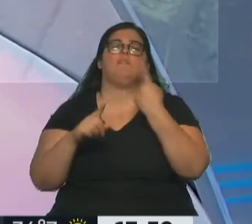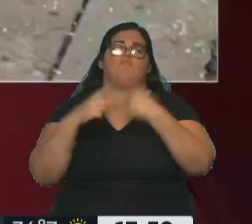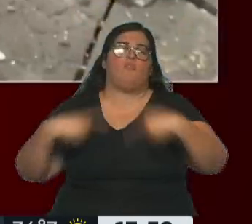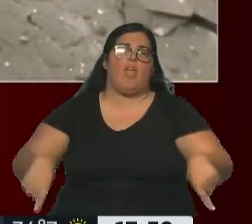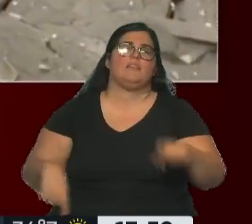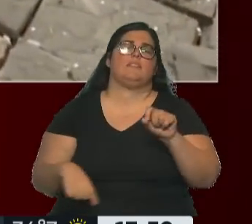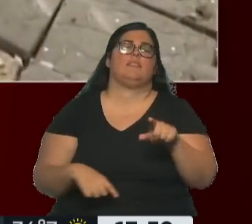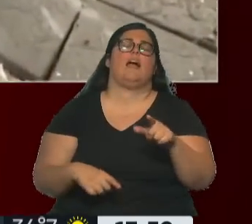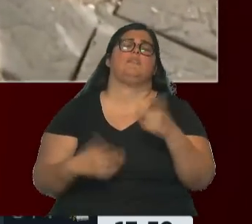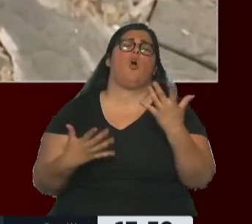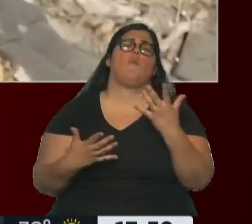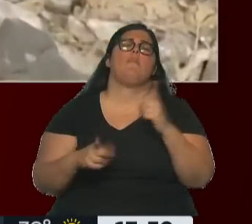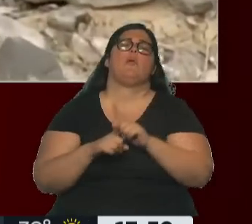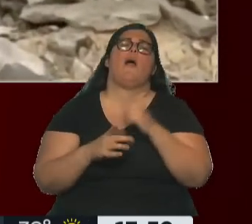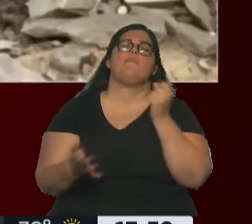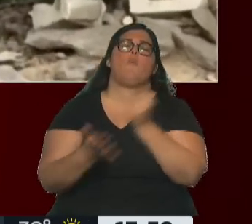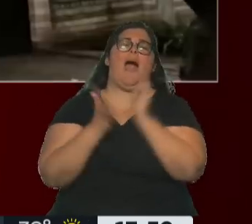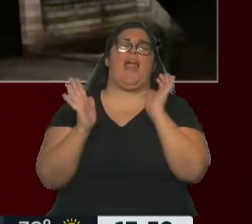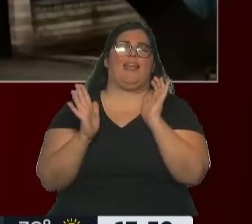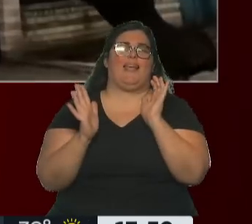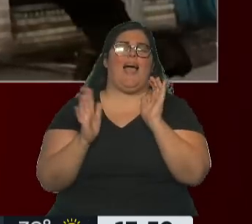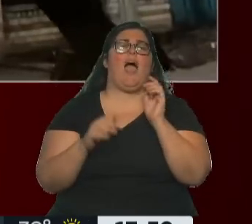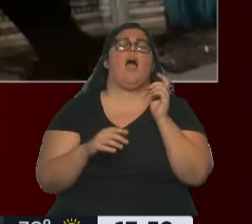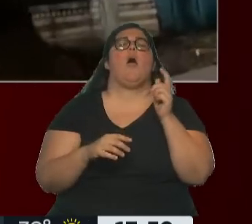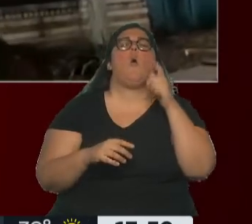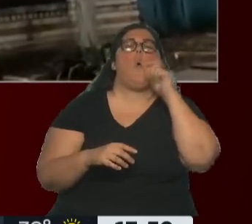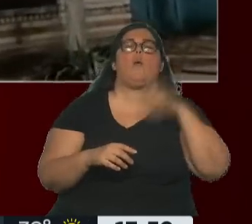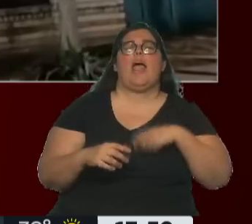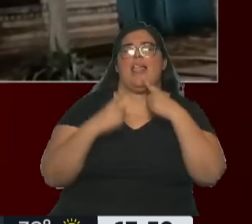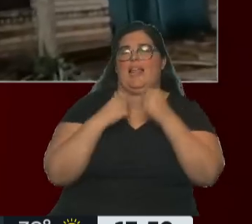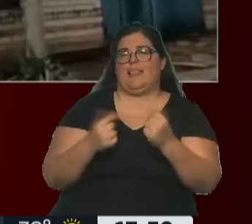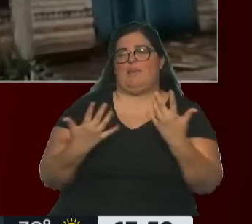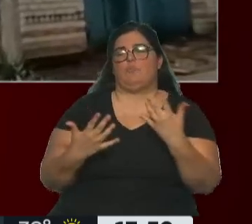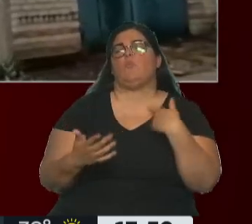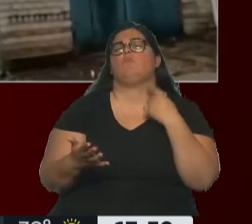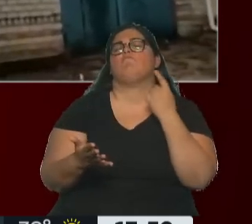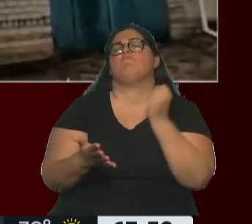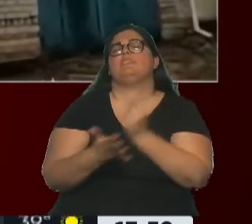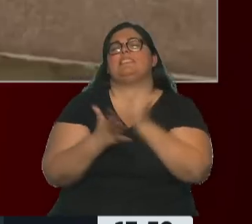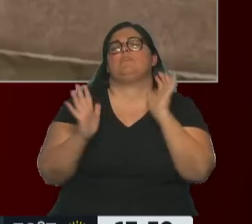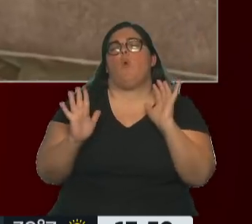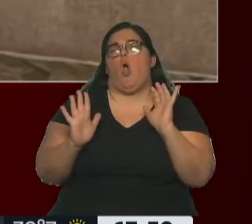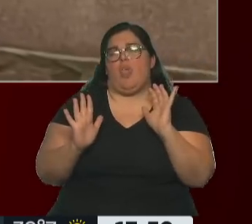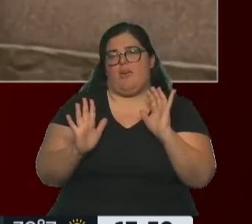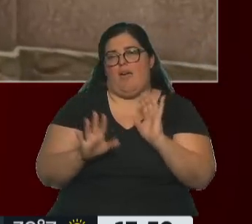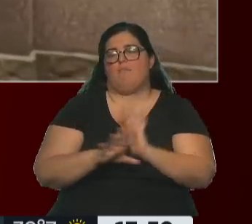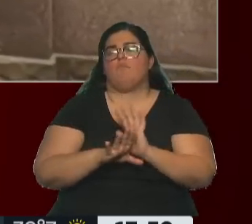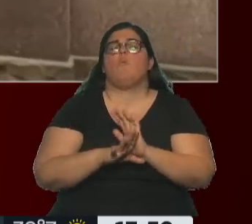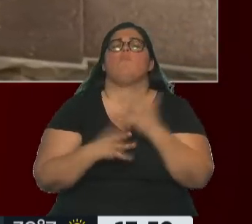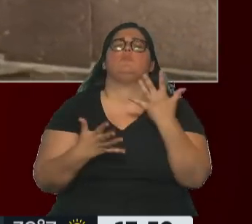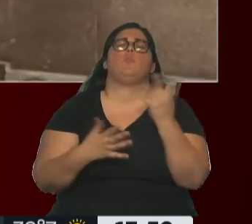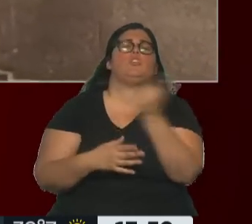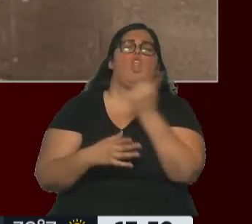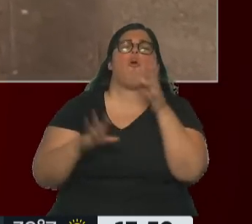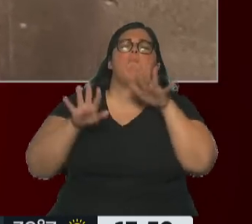obviamente era una cuestión simbólica que es algo Ucrania criticarlo era simbólica porque evidentemente ninguno de los dos actores iba